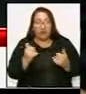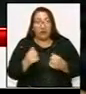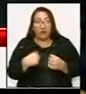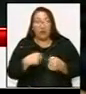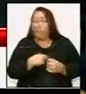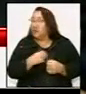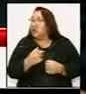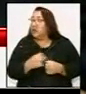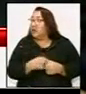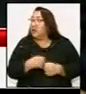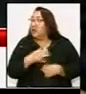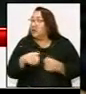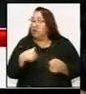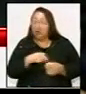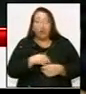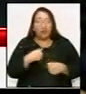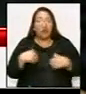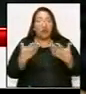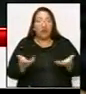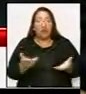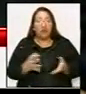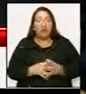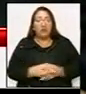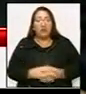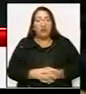espero y exhorto a que nosotros podamos